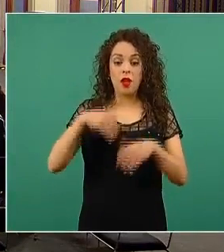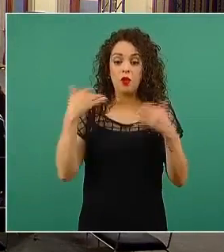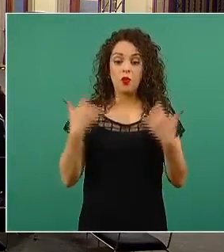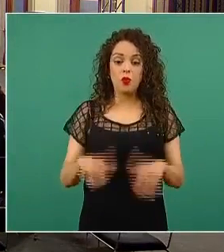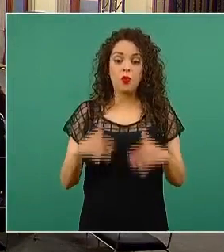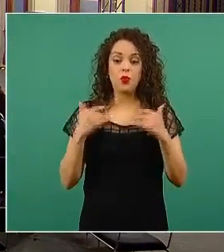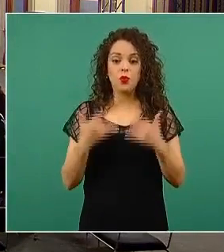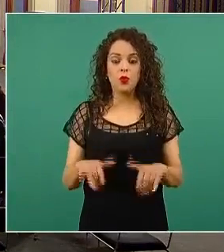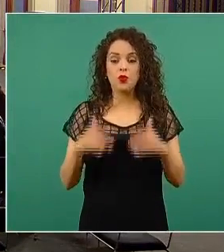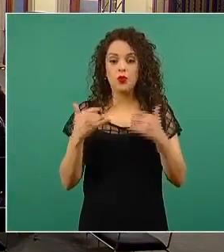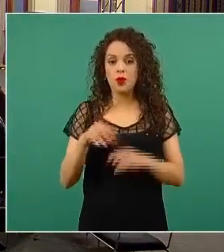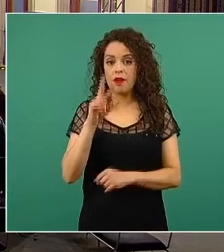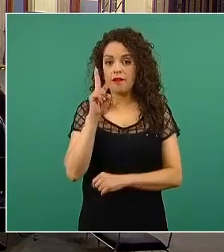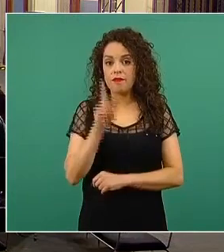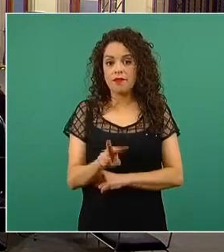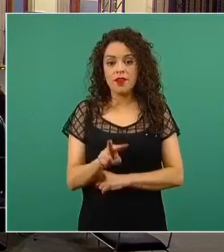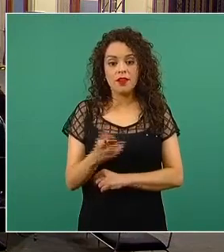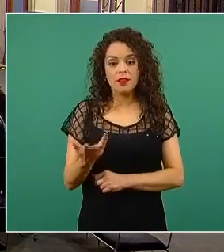extraordinario